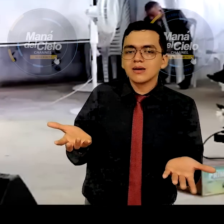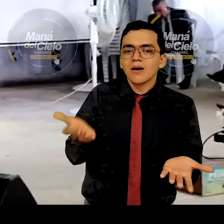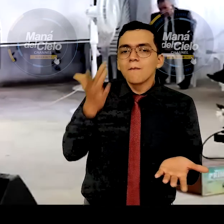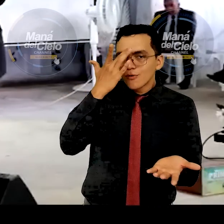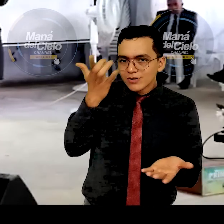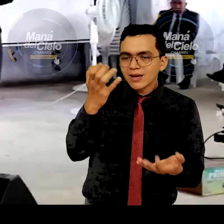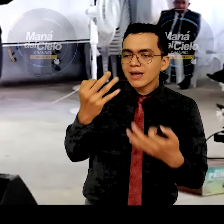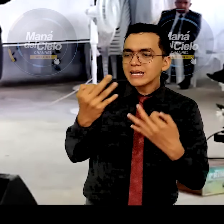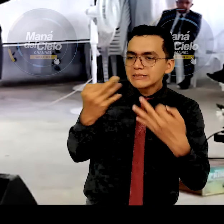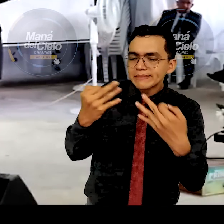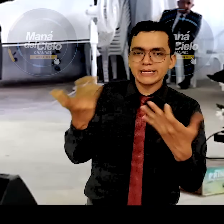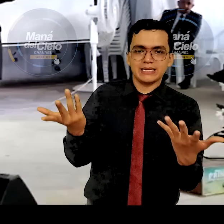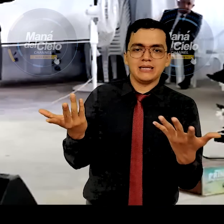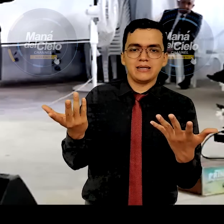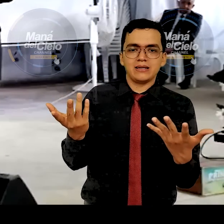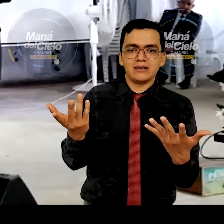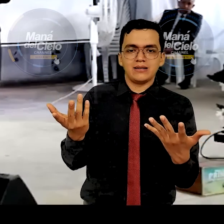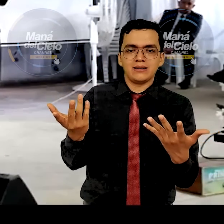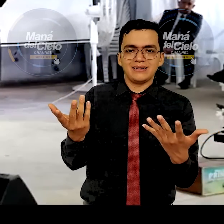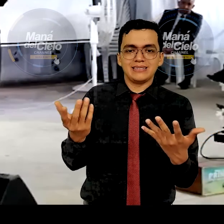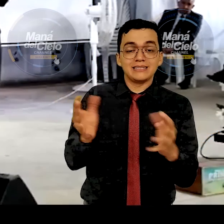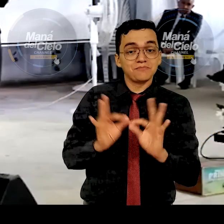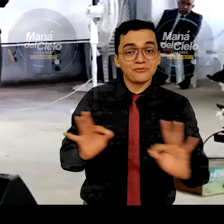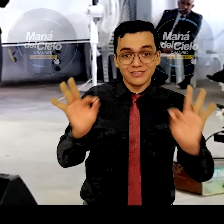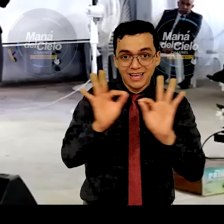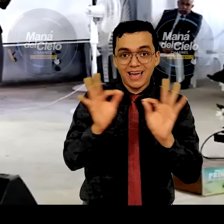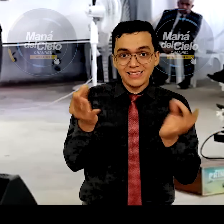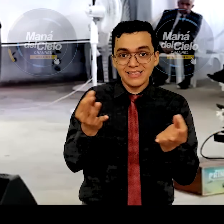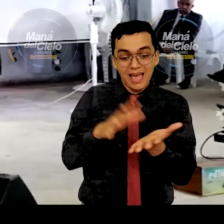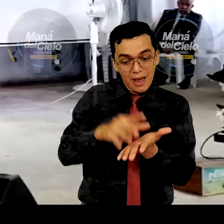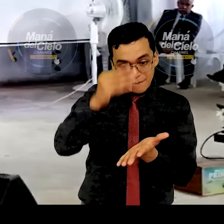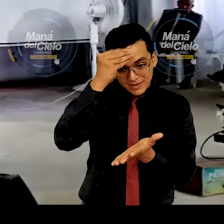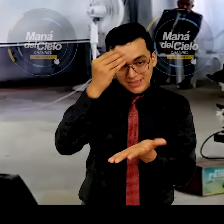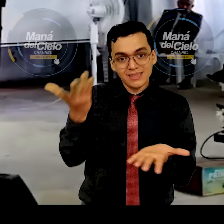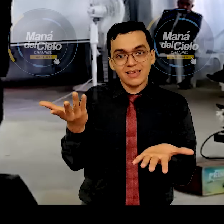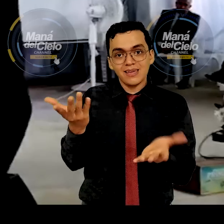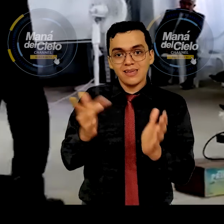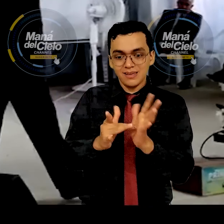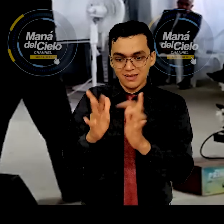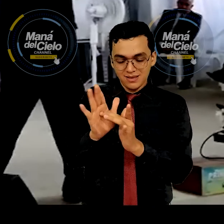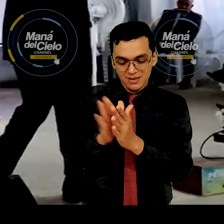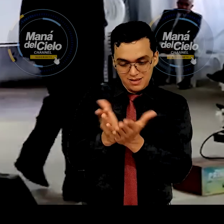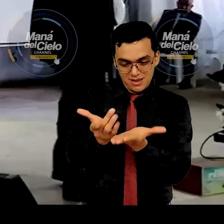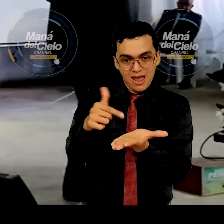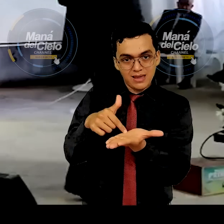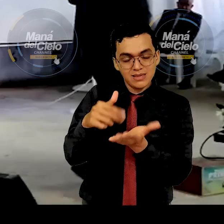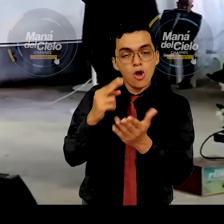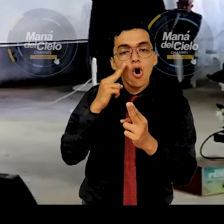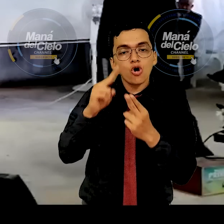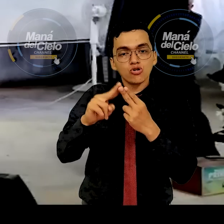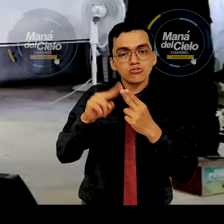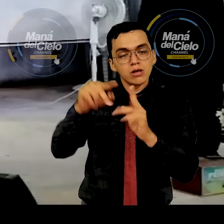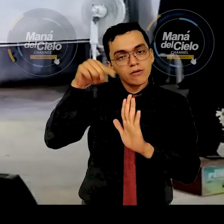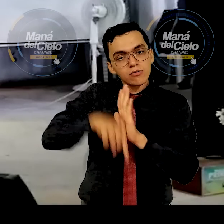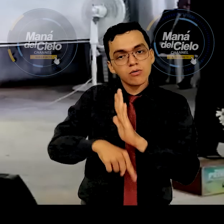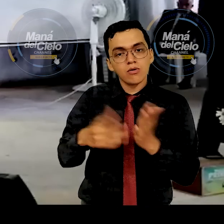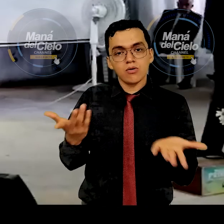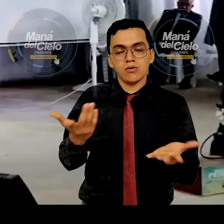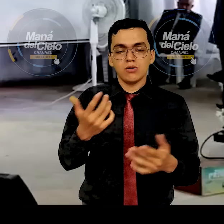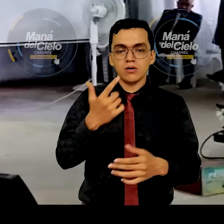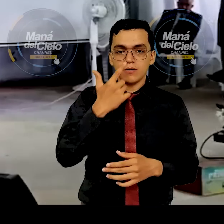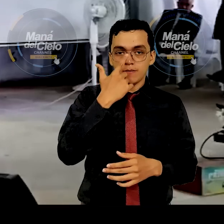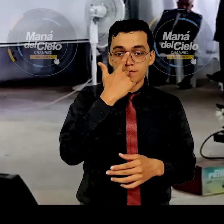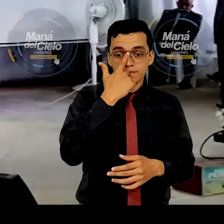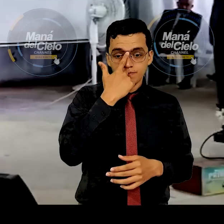Cosa que tú tengas una razón, ¿cierto? Así que es importante, hermanos, que nosotros definamos este